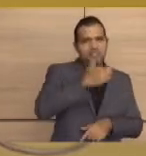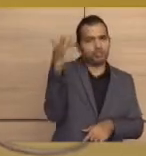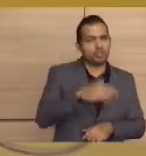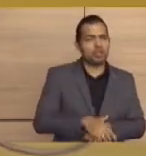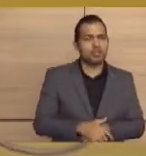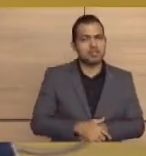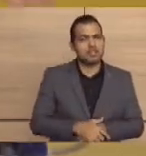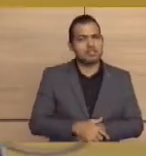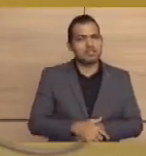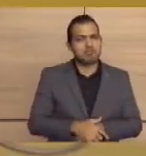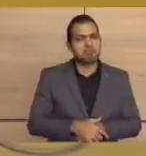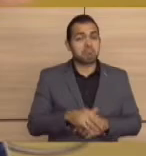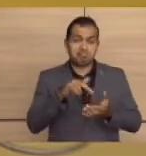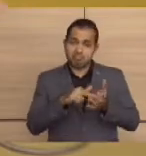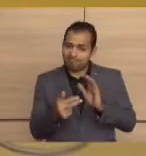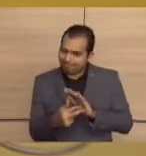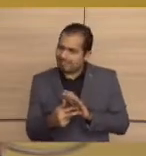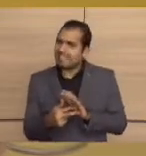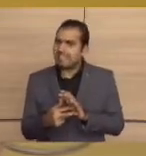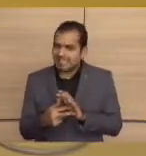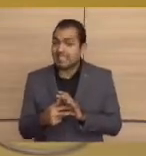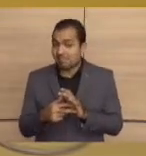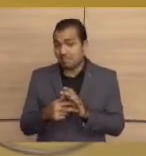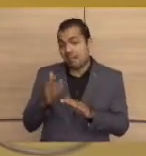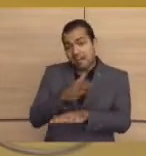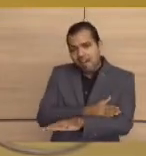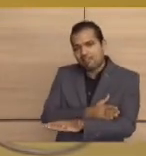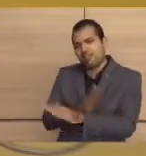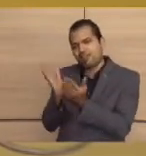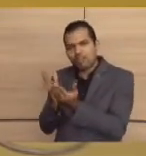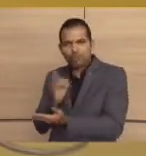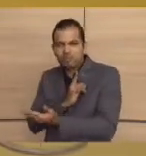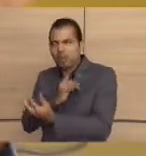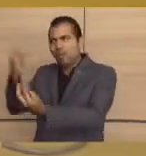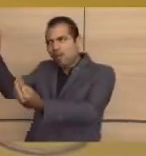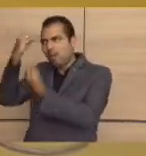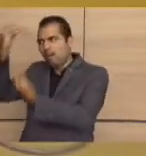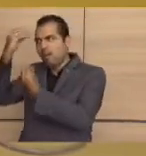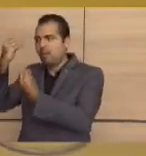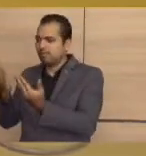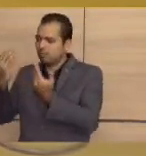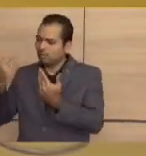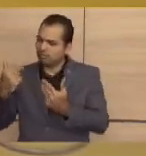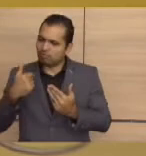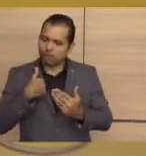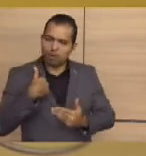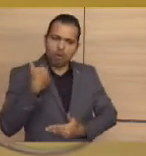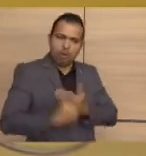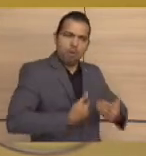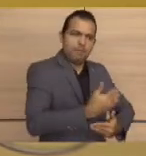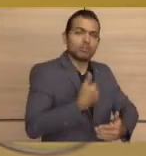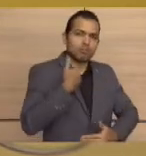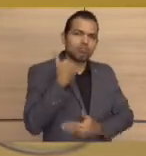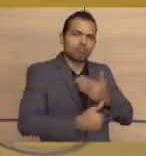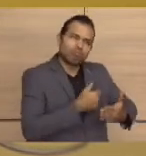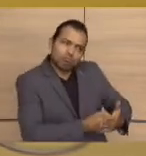distinta, ¿no? Y yo creo que la educación fue algo que nos sirvió muchísimo en todo este proceso. Todavía hay mucho camino por recorrer. Hoy